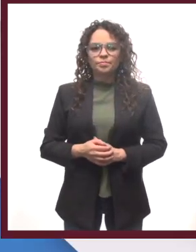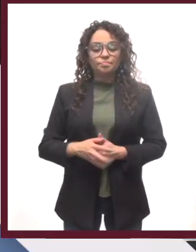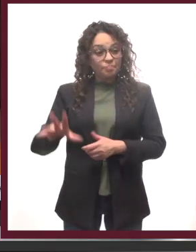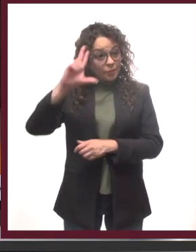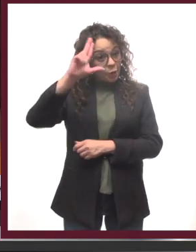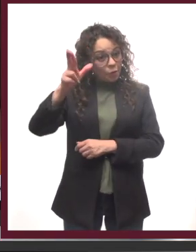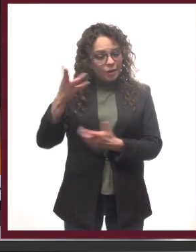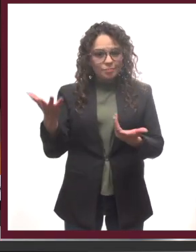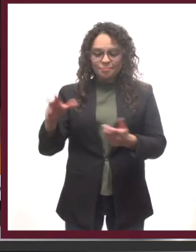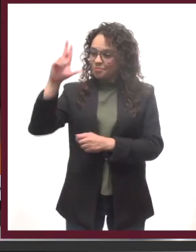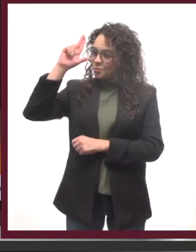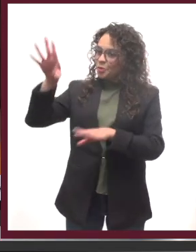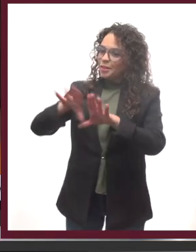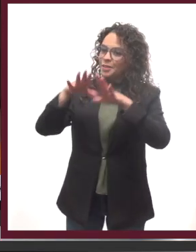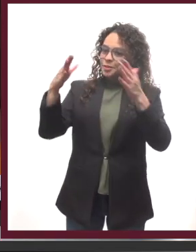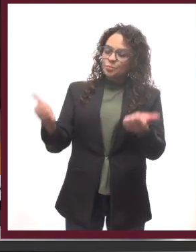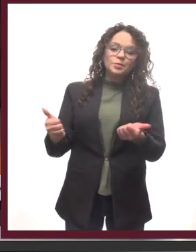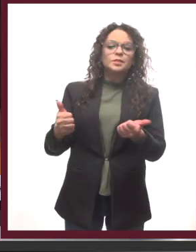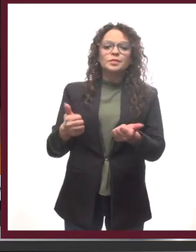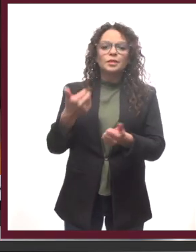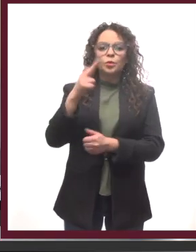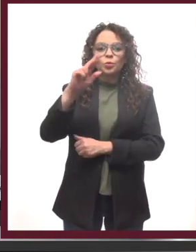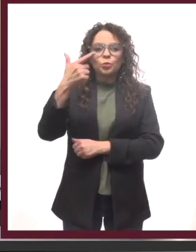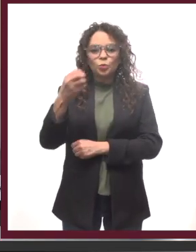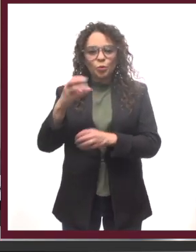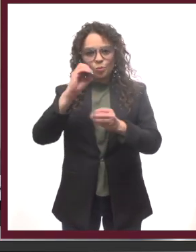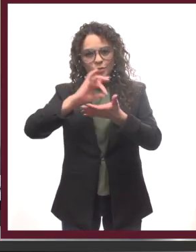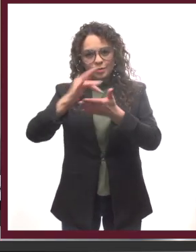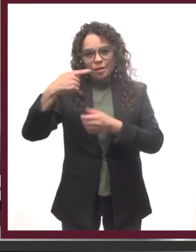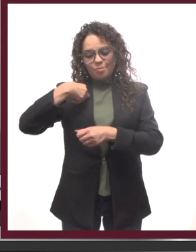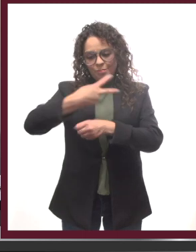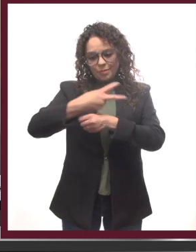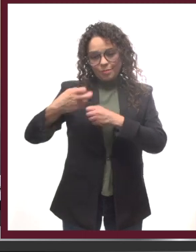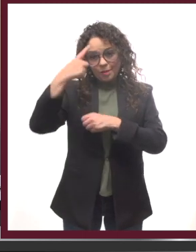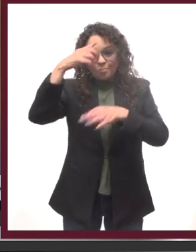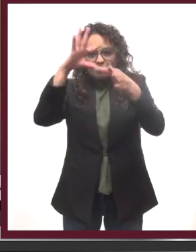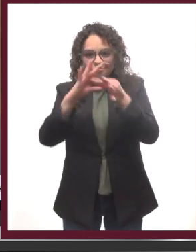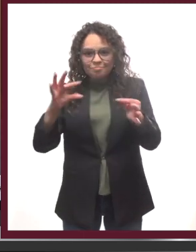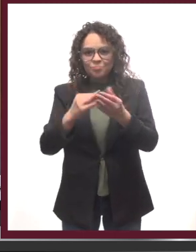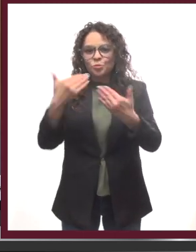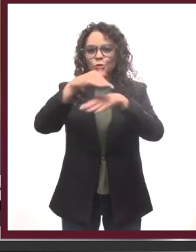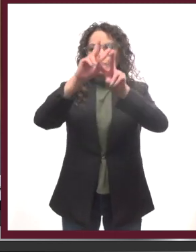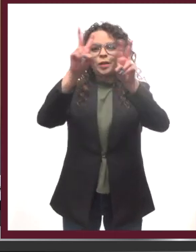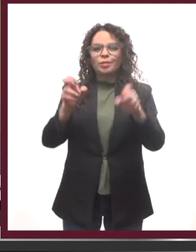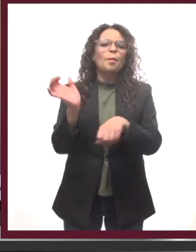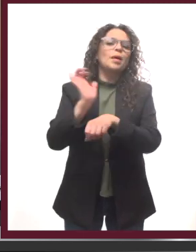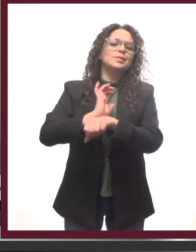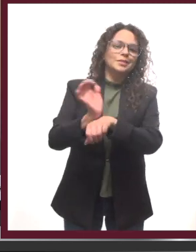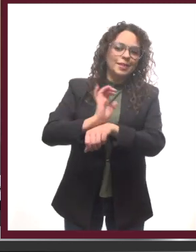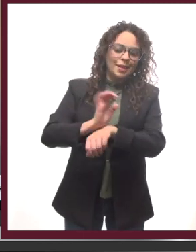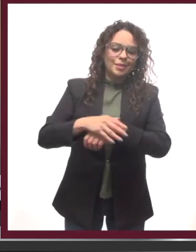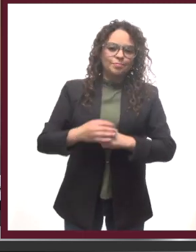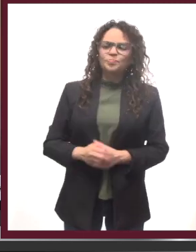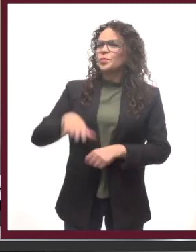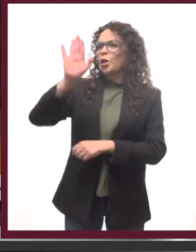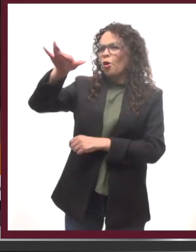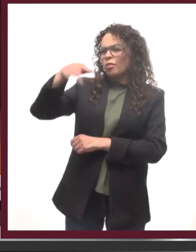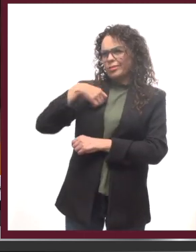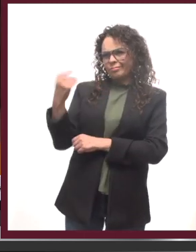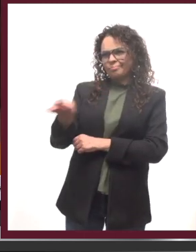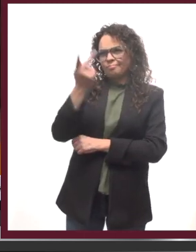Hola. Hola, ¿cómo estás? Hola Viviana, hola Hugo, muchas gracias por invitarme a hablar de cine.